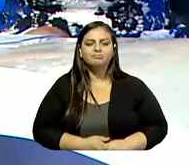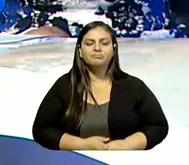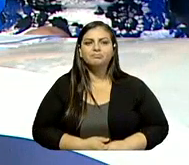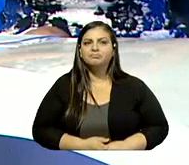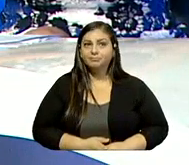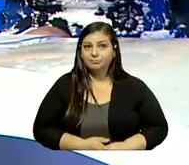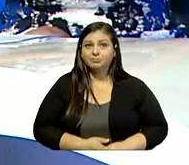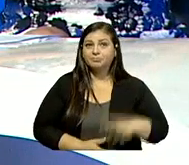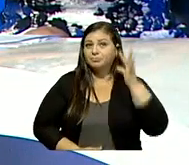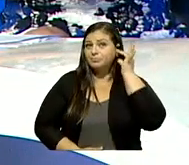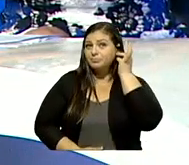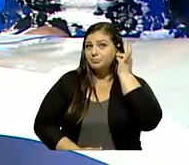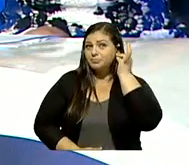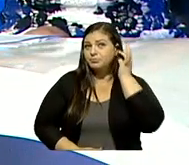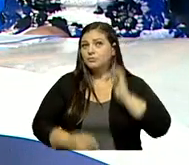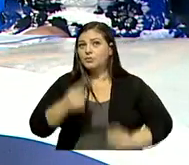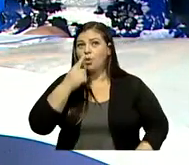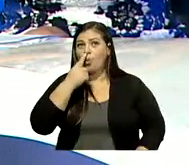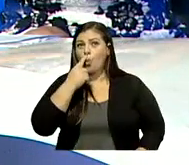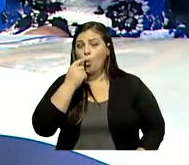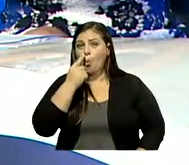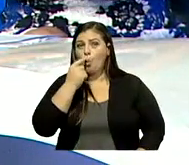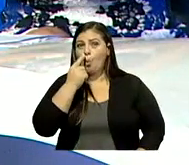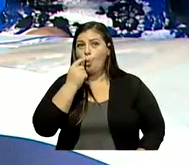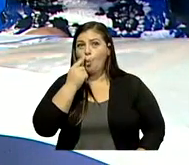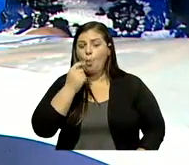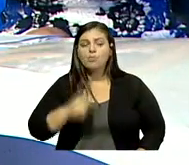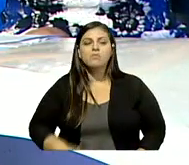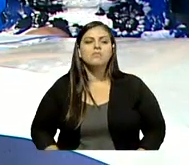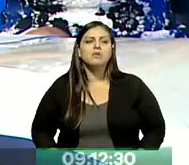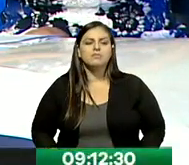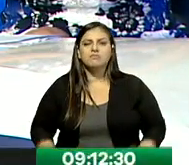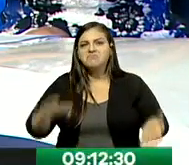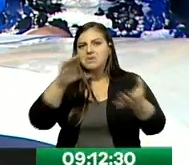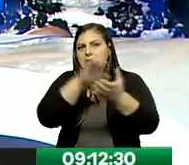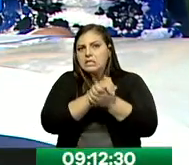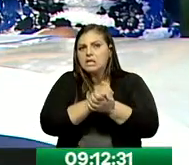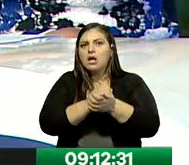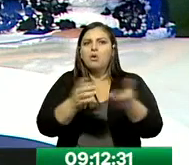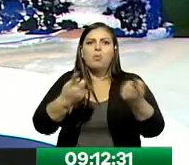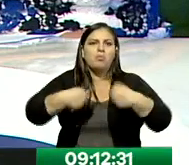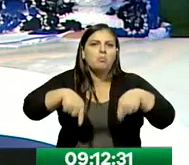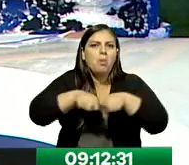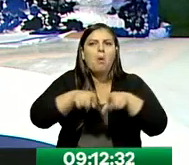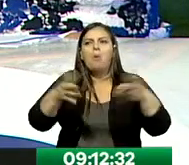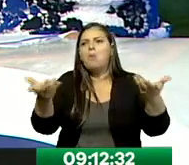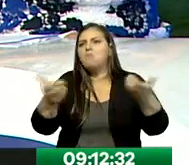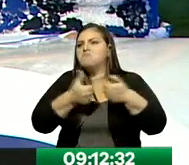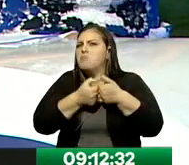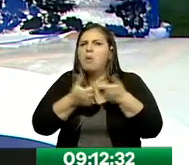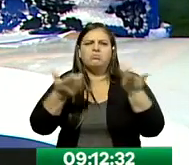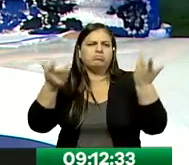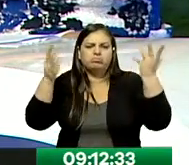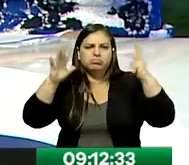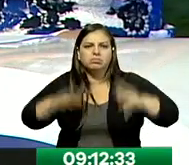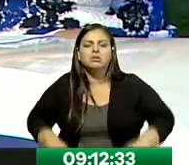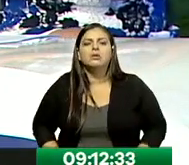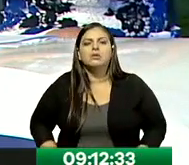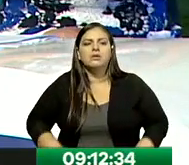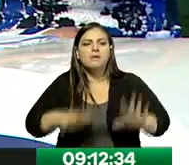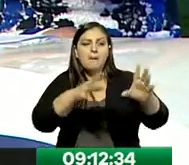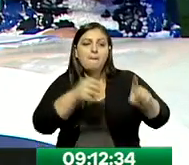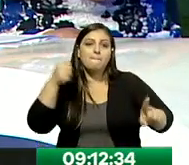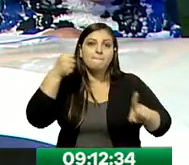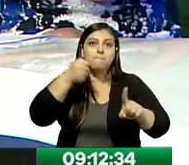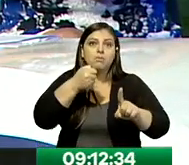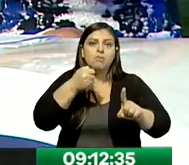especialistas recomiendan que es preferible que las mujeres corten de raíz esa relación que tienen tóxica